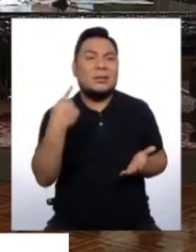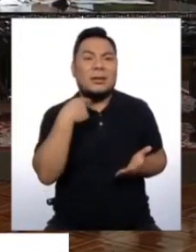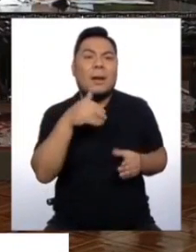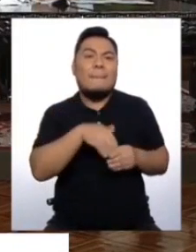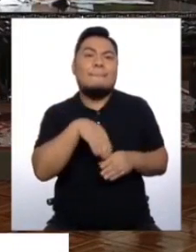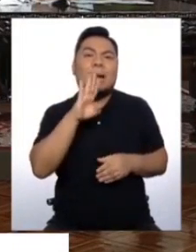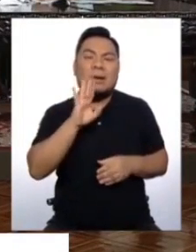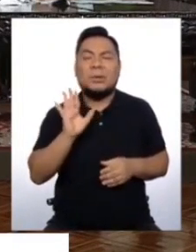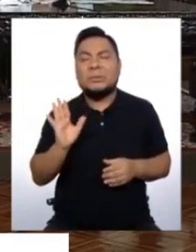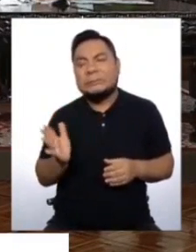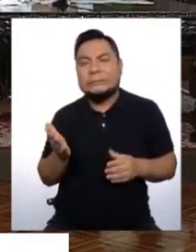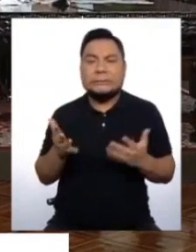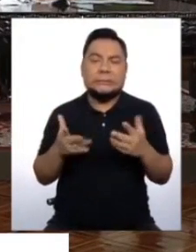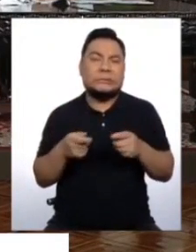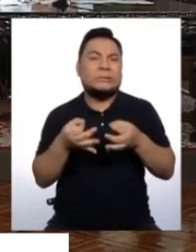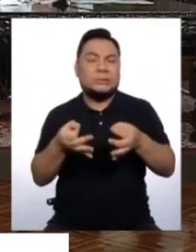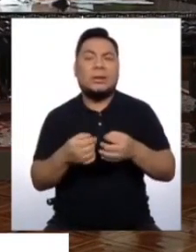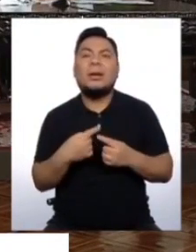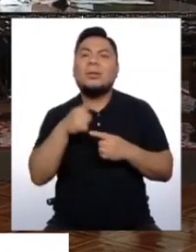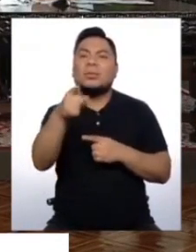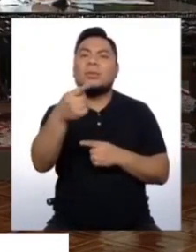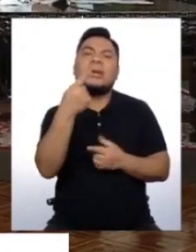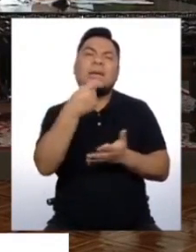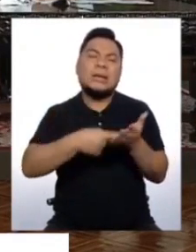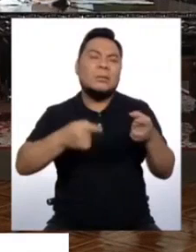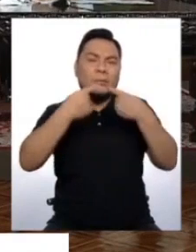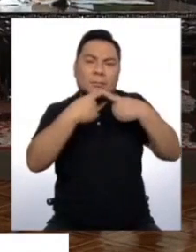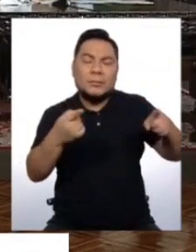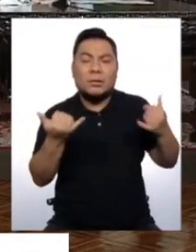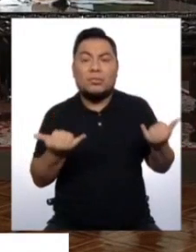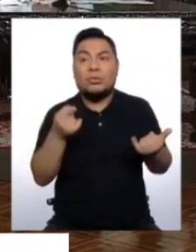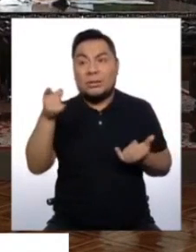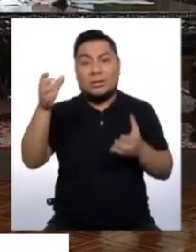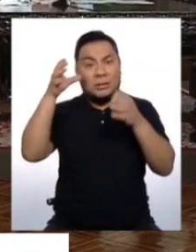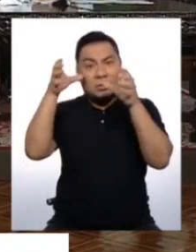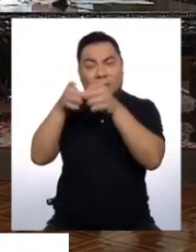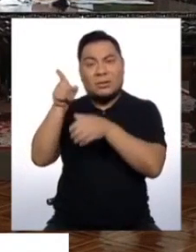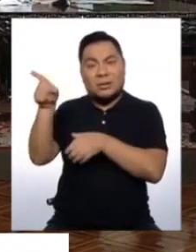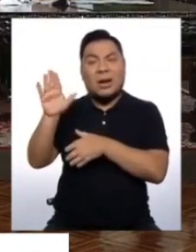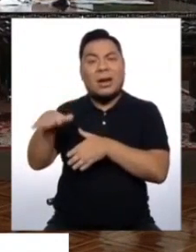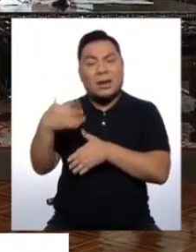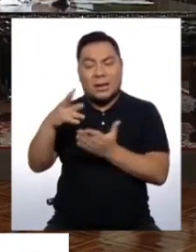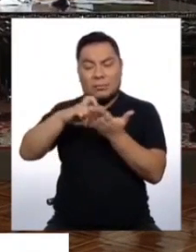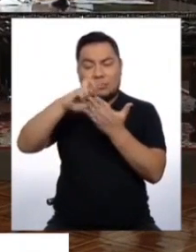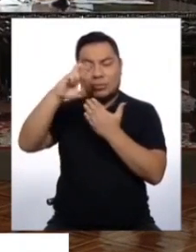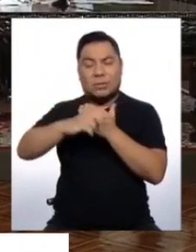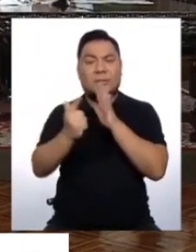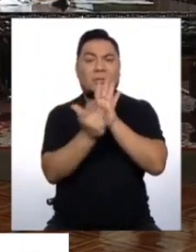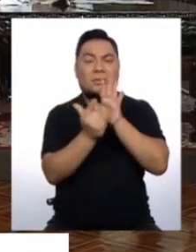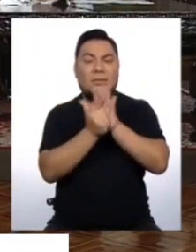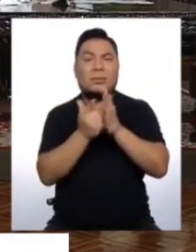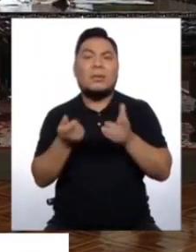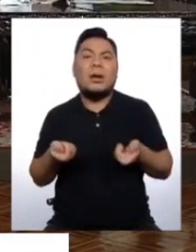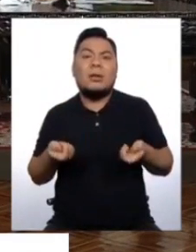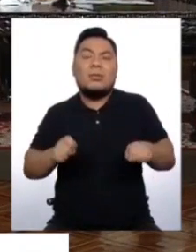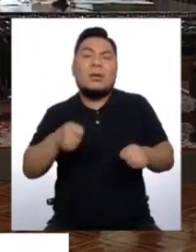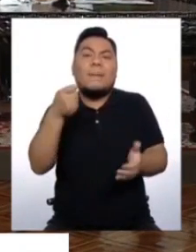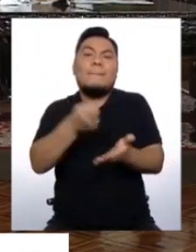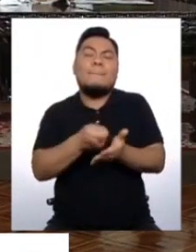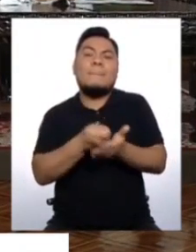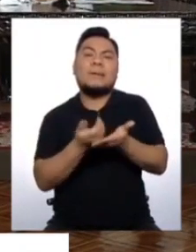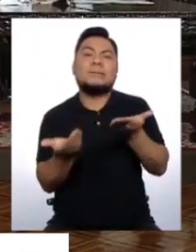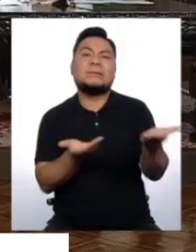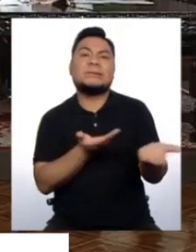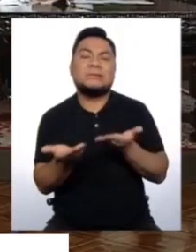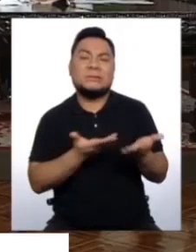bancos. ¿Qué mensaje tiene para ellos en vista que en el Congreso existen proyectos de ley para suspender el pago de